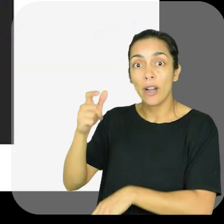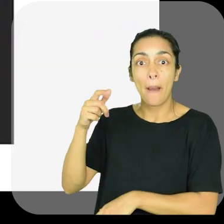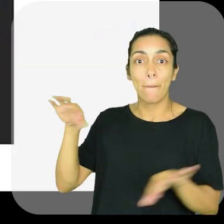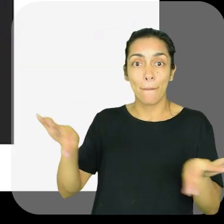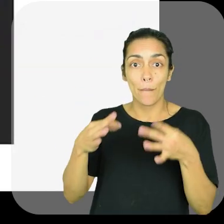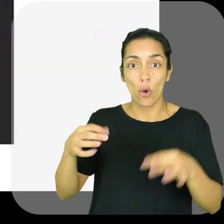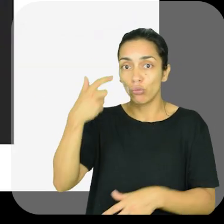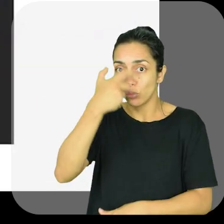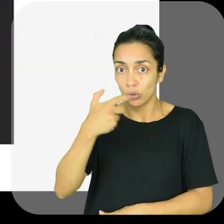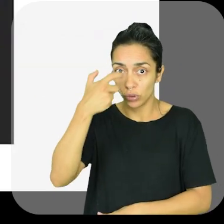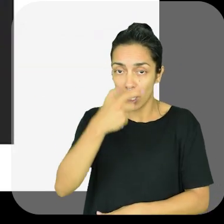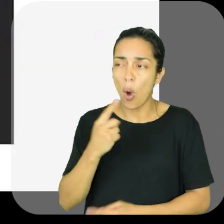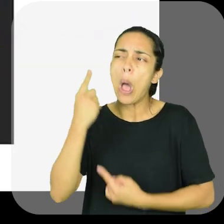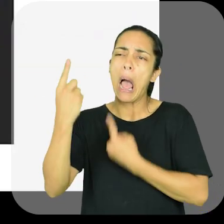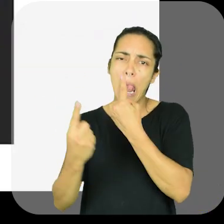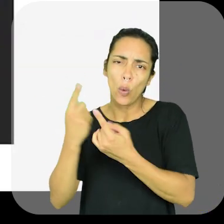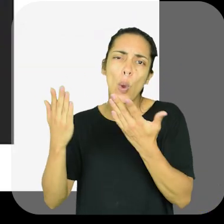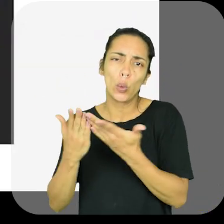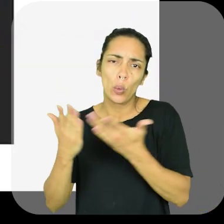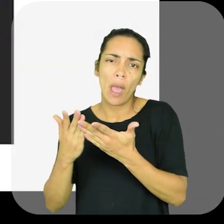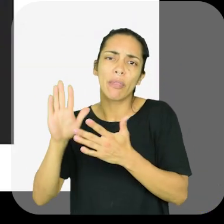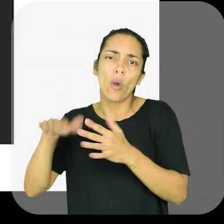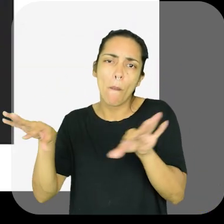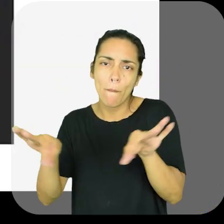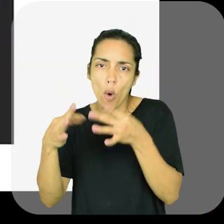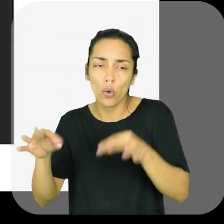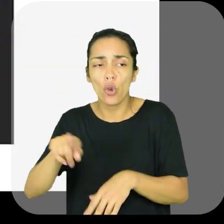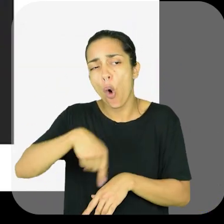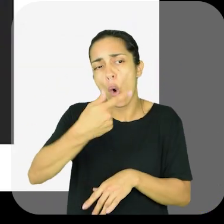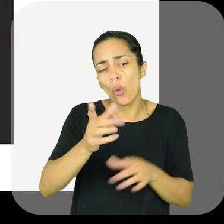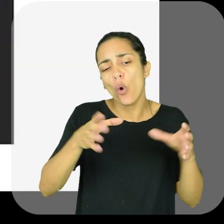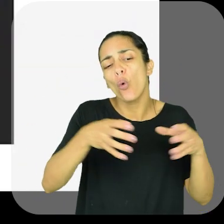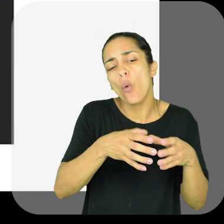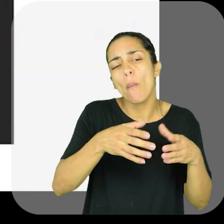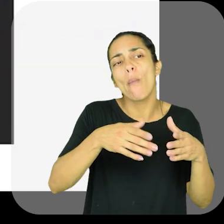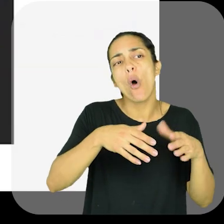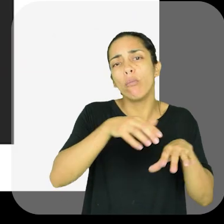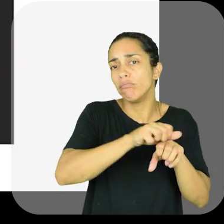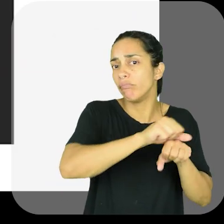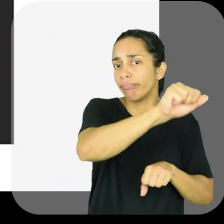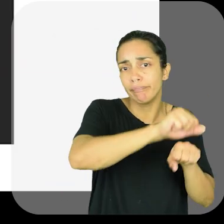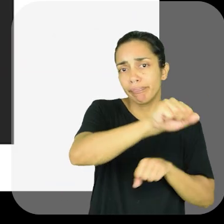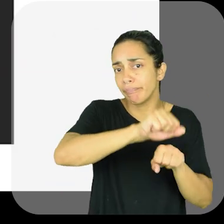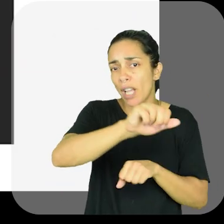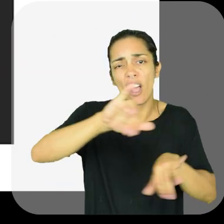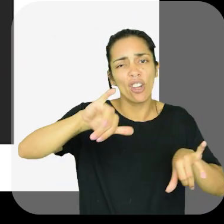Eh, Algunos son estudiantes de música, otros son egresados, ya son profesionales en